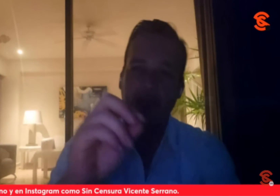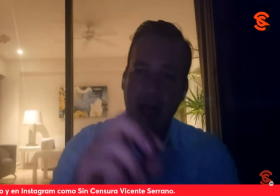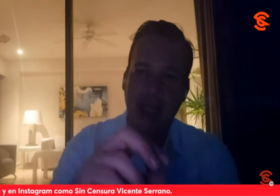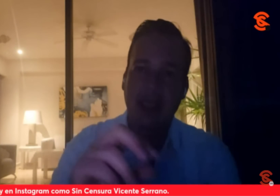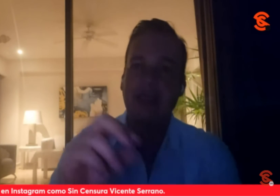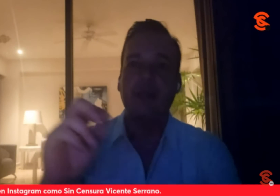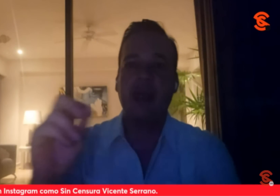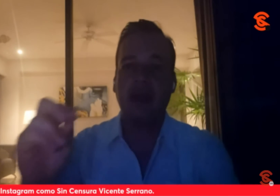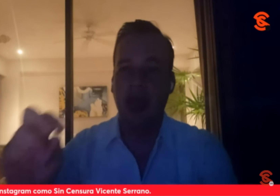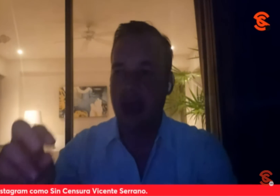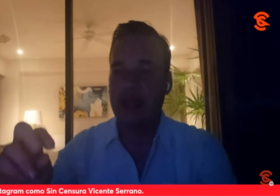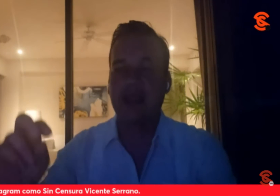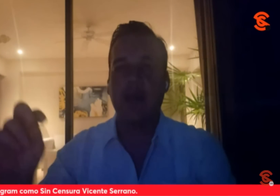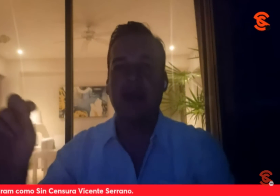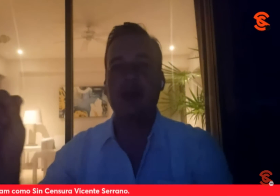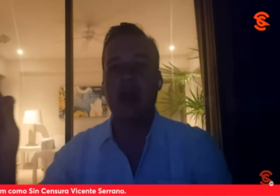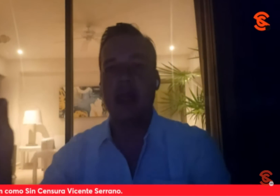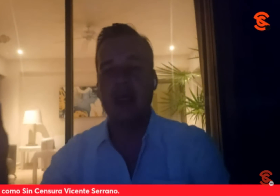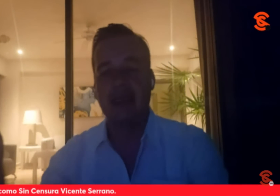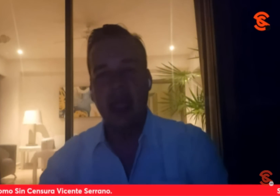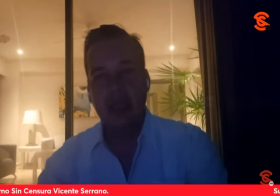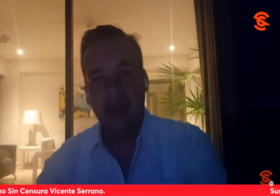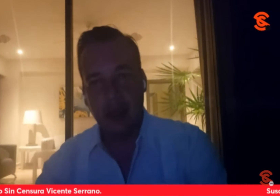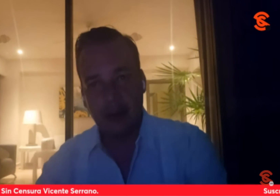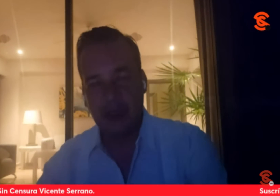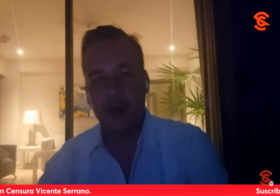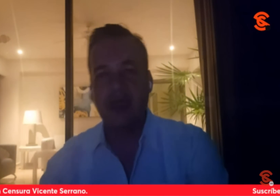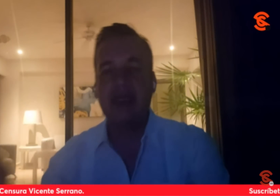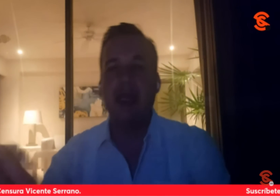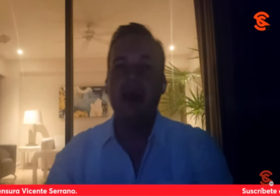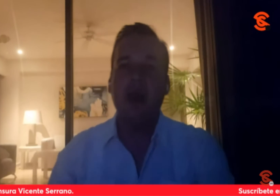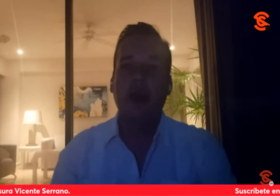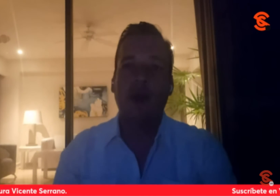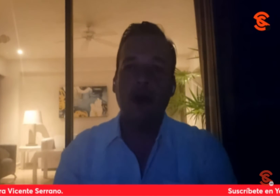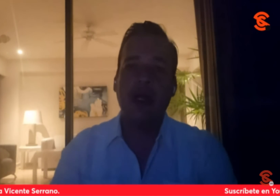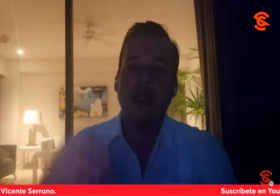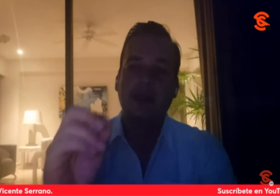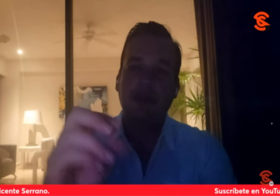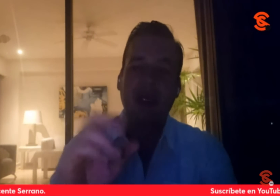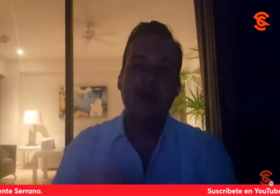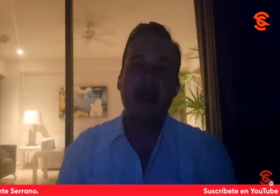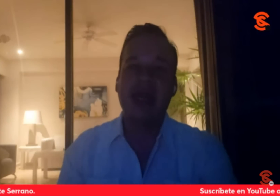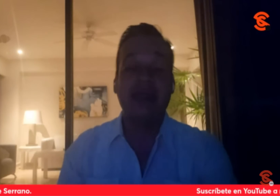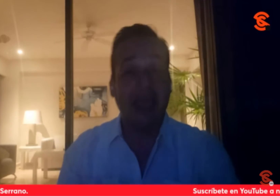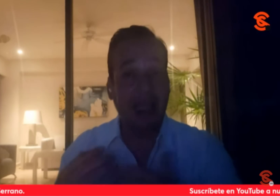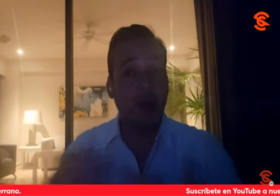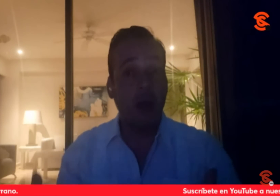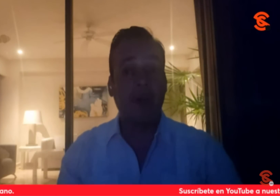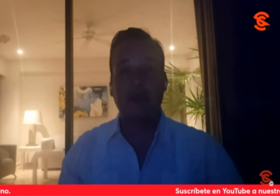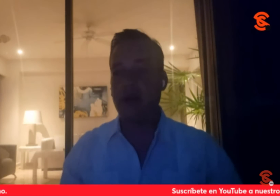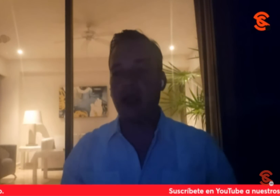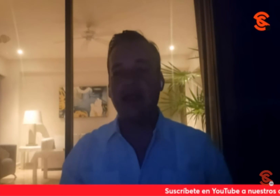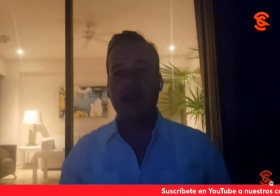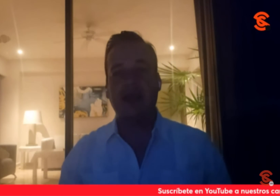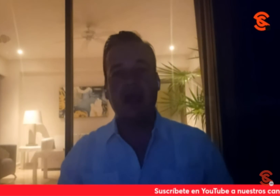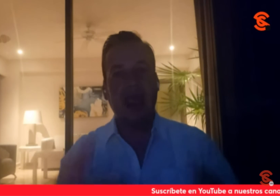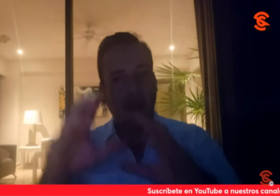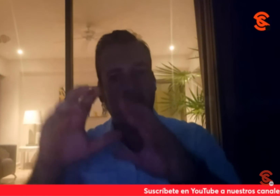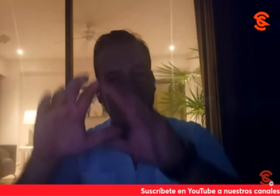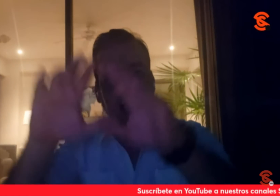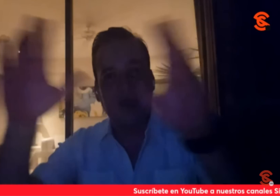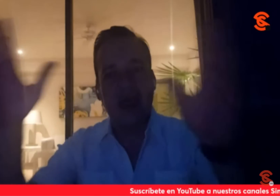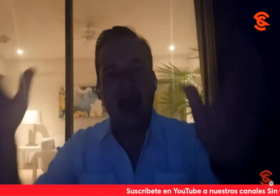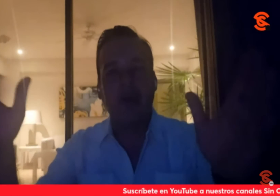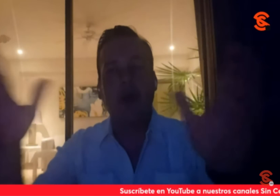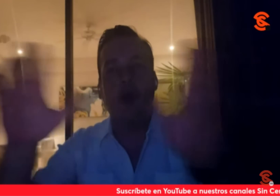a personajes militares y a personajes de otra especie con estos criminales que creo en lo personal, Vicente, es